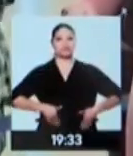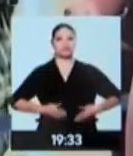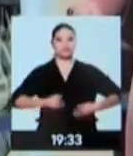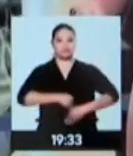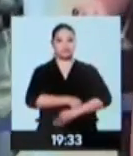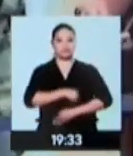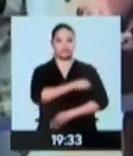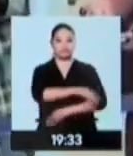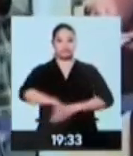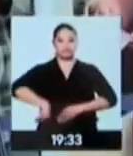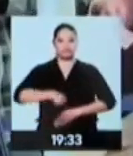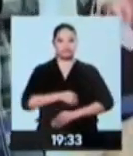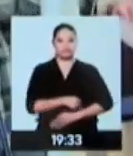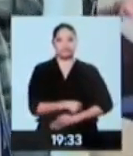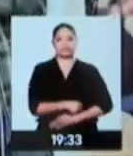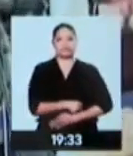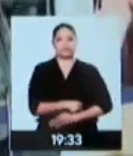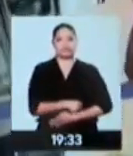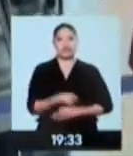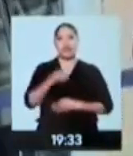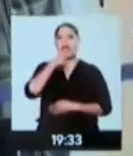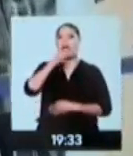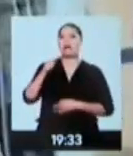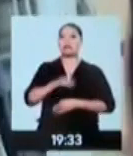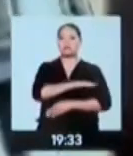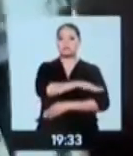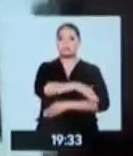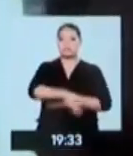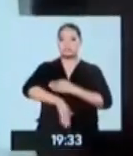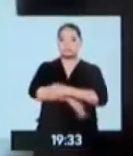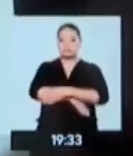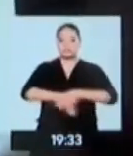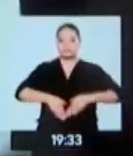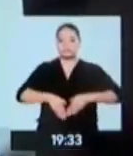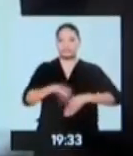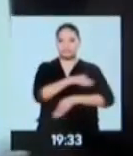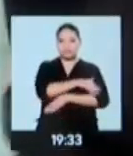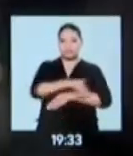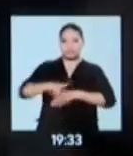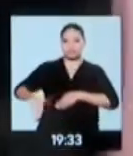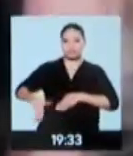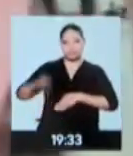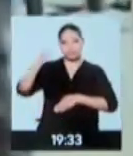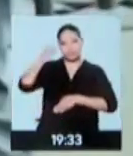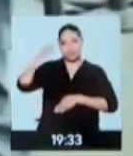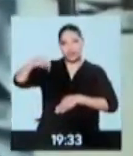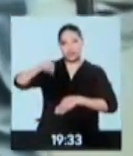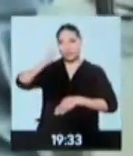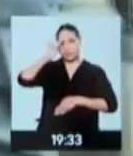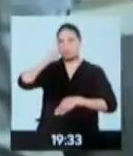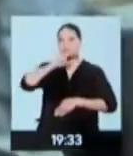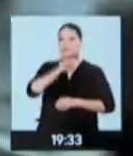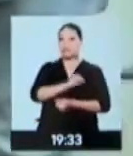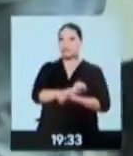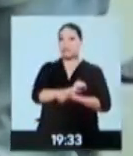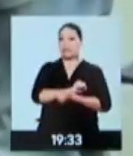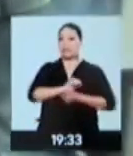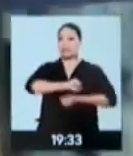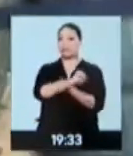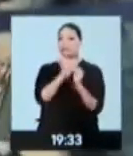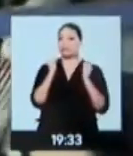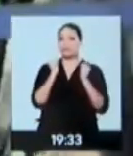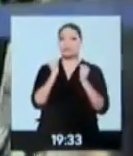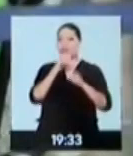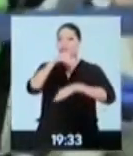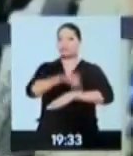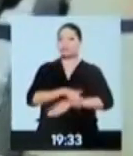forma adelantada ante el Poder Judicial, ante la eventualidad precisamente de que pudiera morir, cosa que ha ocurrido. Entonces la Fiscalía